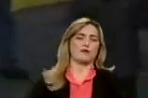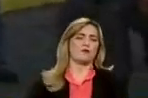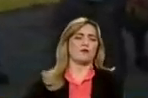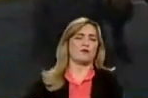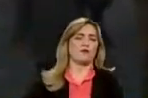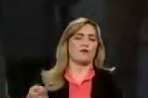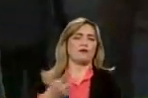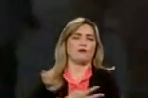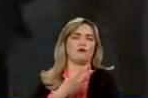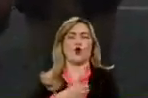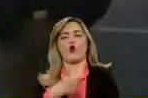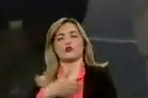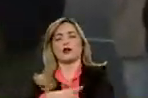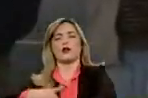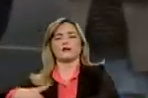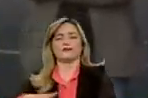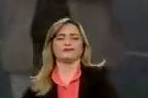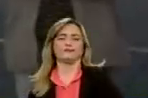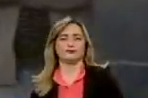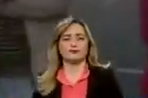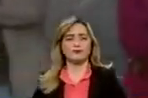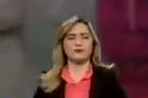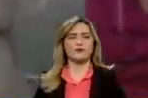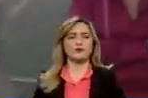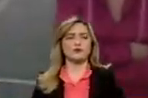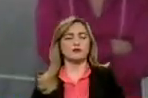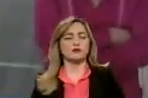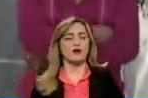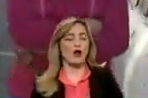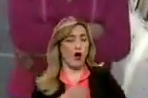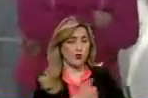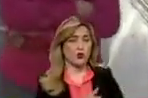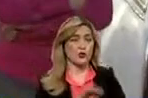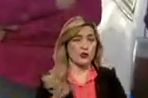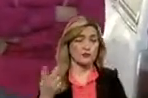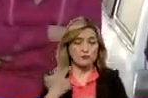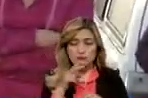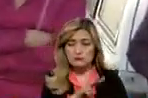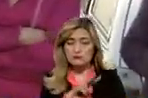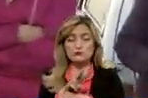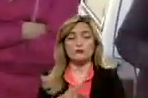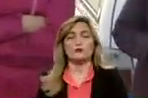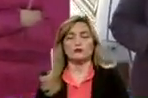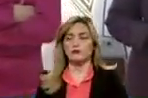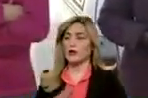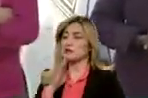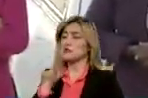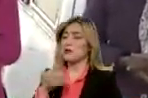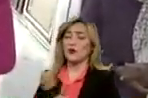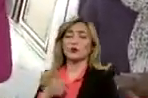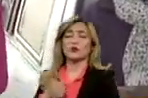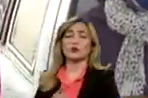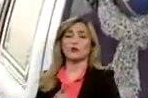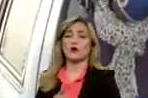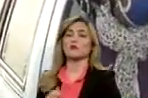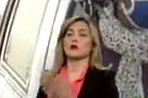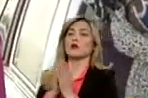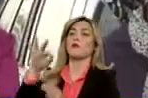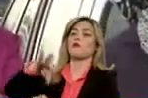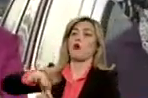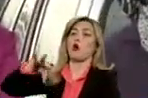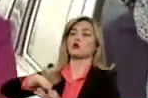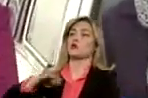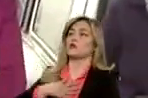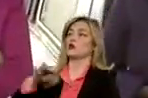siguiente 2 días otra calle sin agua. ¿Han venido autoridades al barrio? Las autoridades siempre vienen solo a pedir los votos y nunca